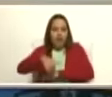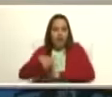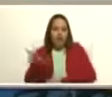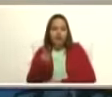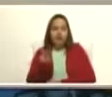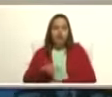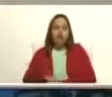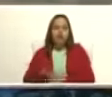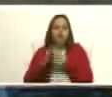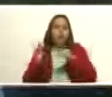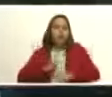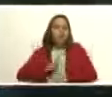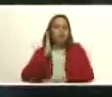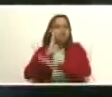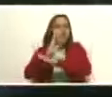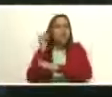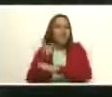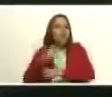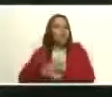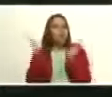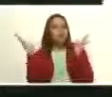sanciones.